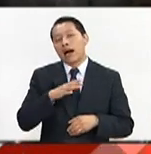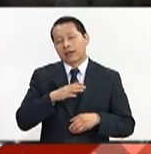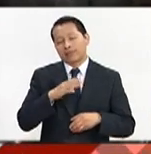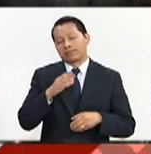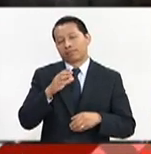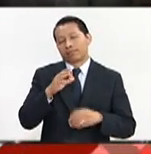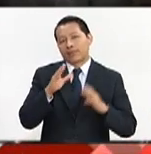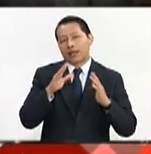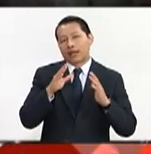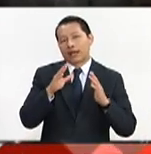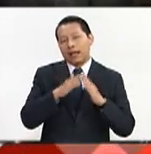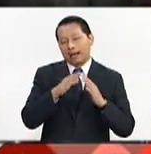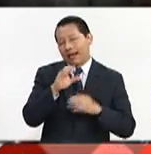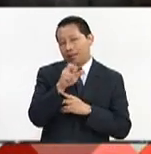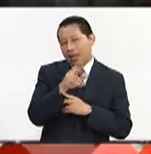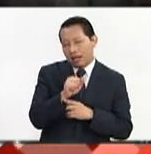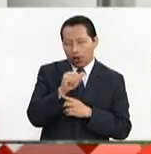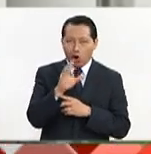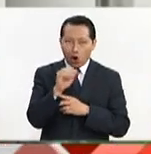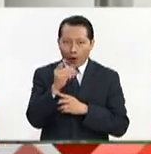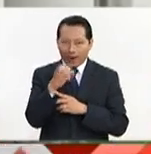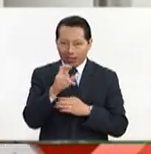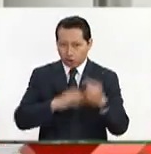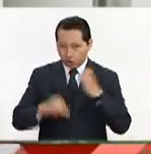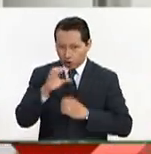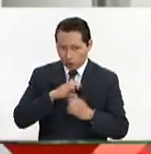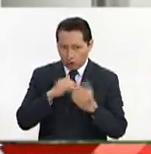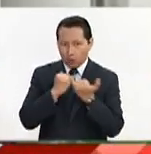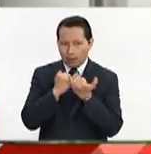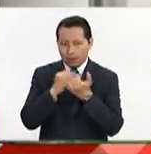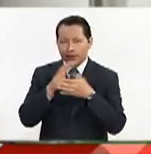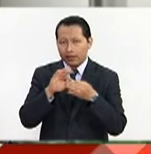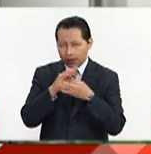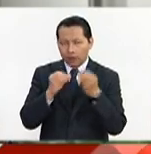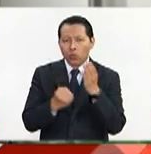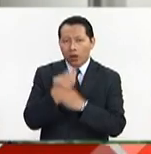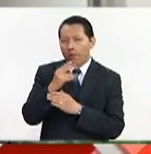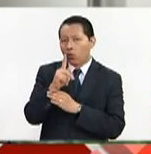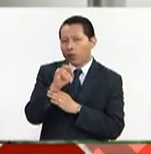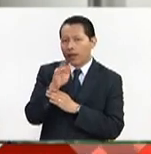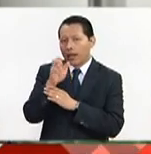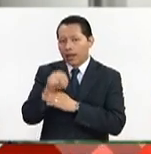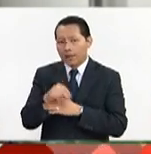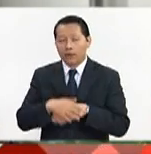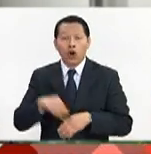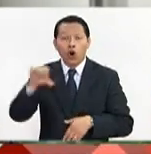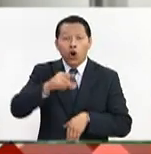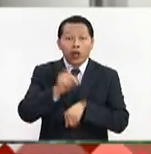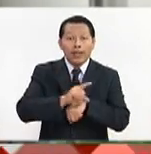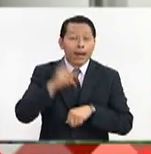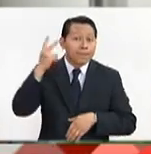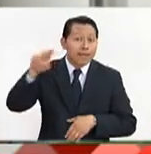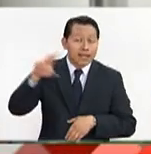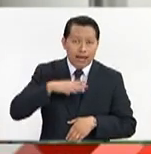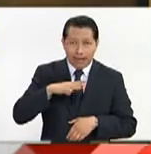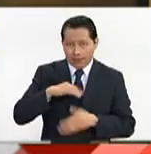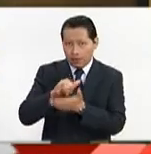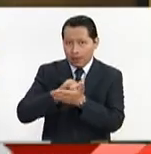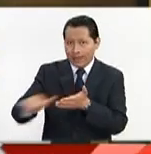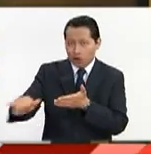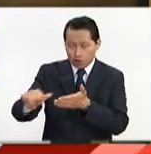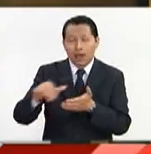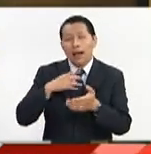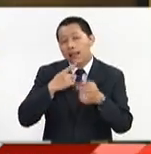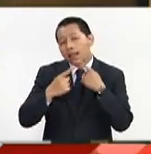Unidos, Thomas Donahue, para hablar sobre la modernización del TLCAN. Hoy el canciller Videgaray va a viajar a Nueva York, donde va